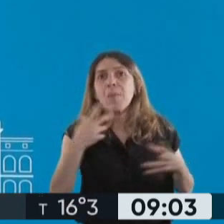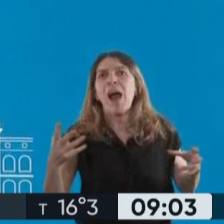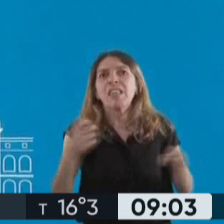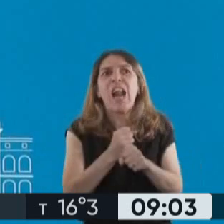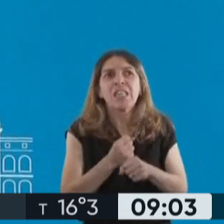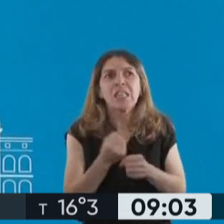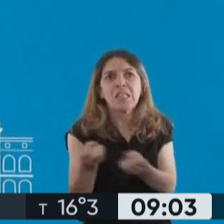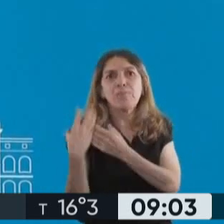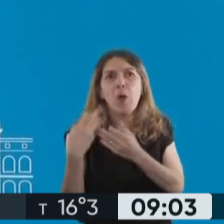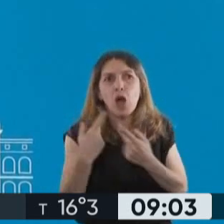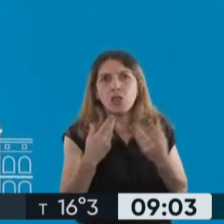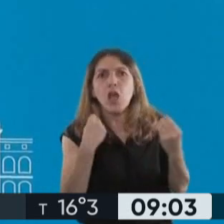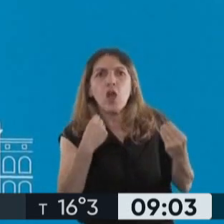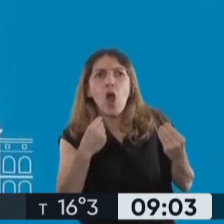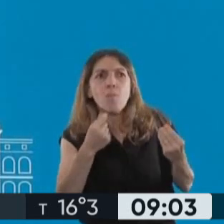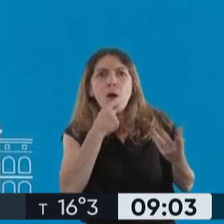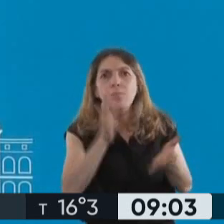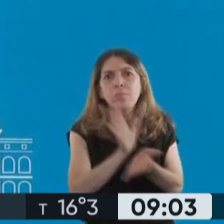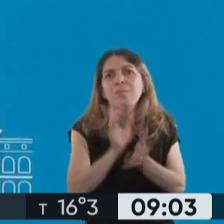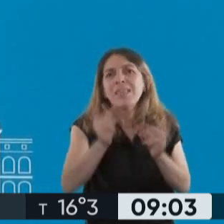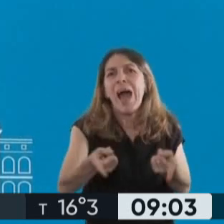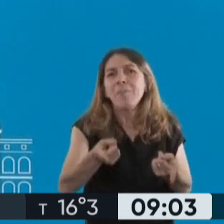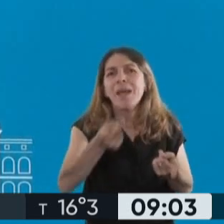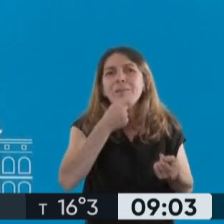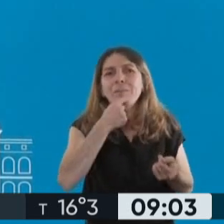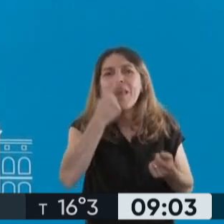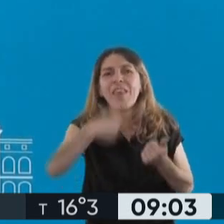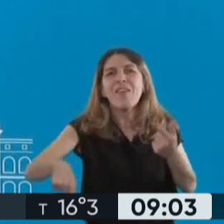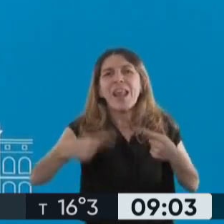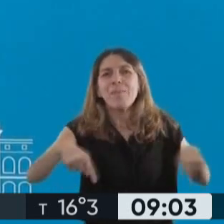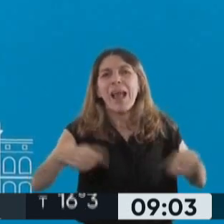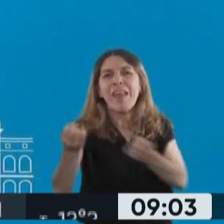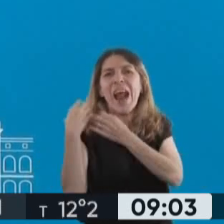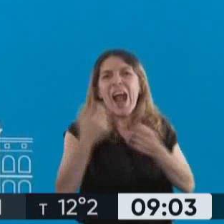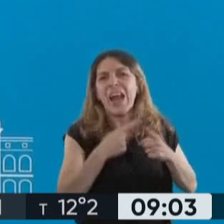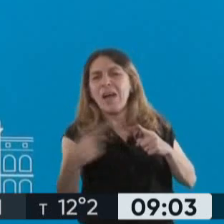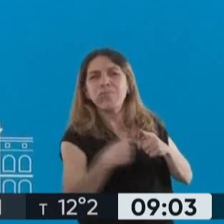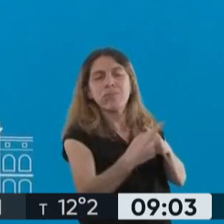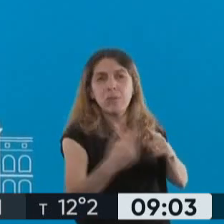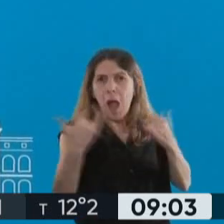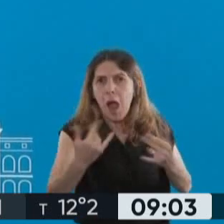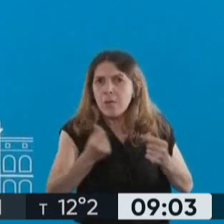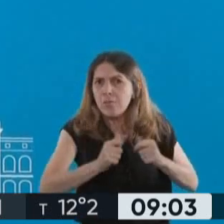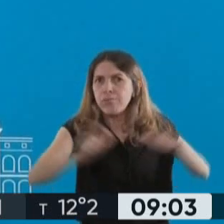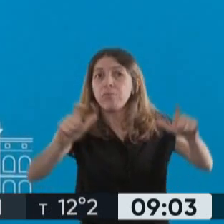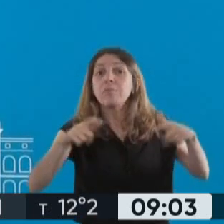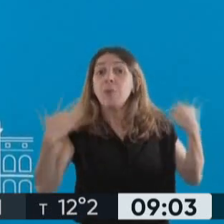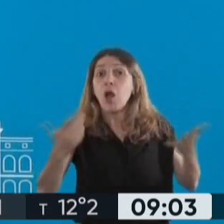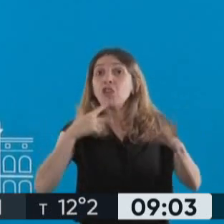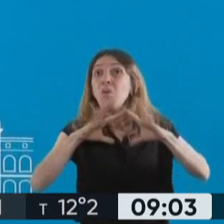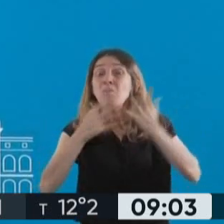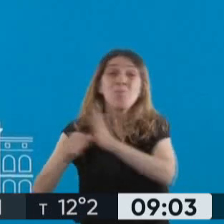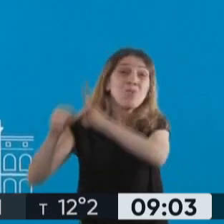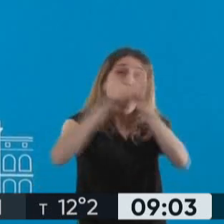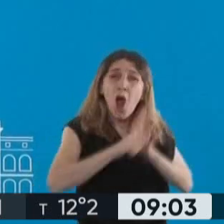tiene que ver con cómo se producen también las diferentes mercaderías. Entonces, la verdad es que en este momento de crisis mundial y de